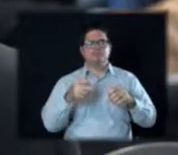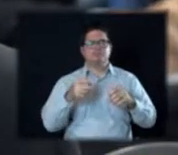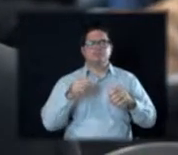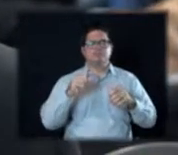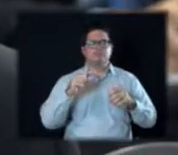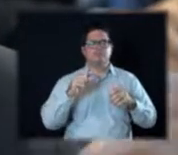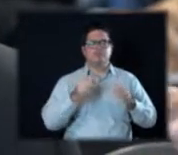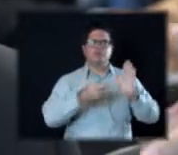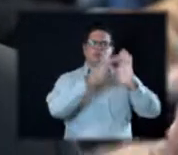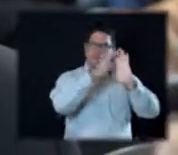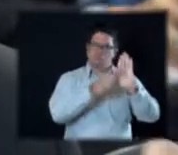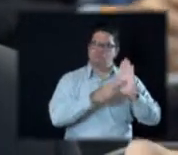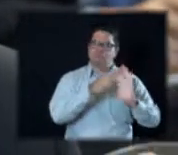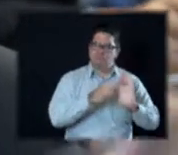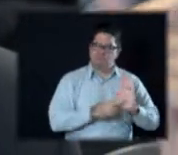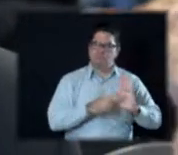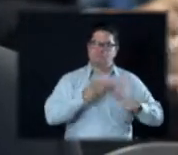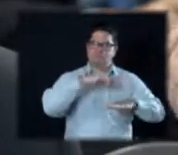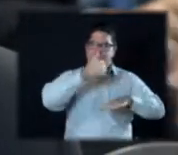son